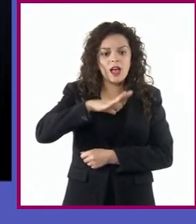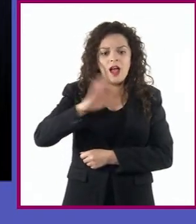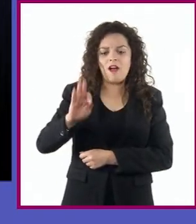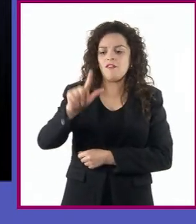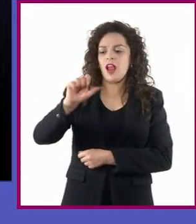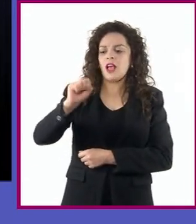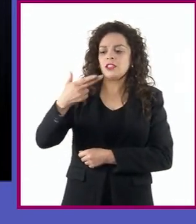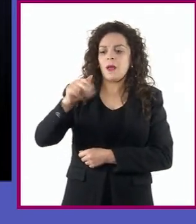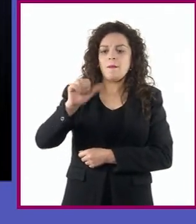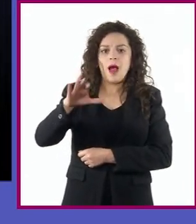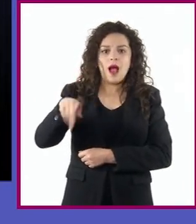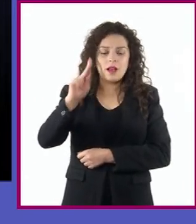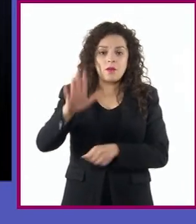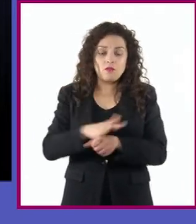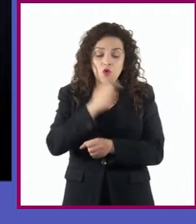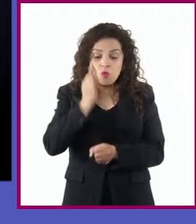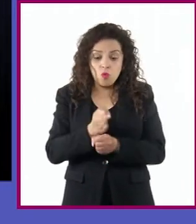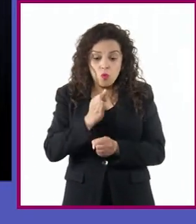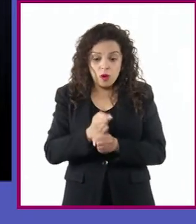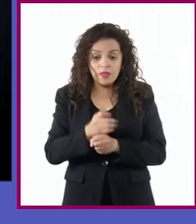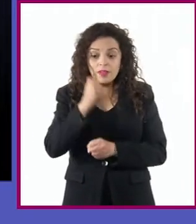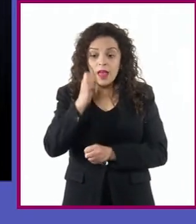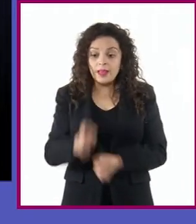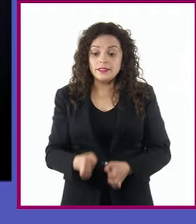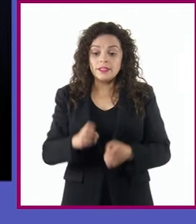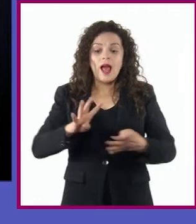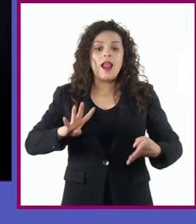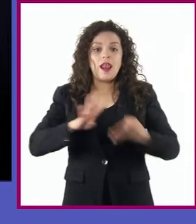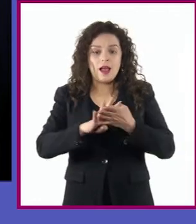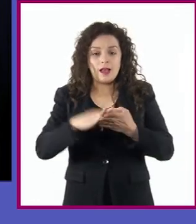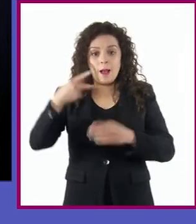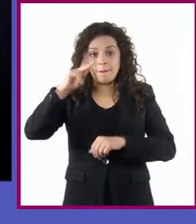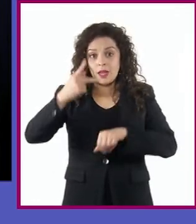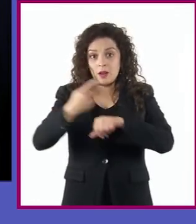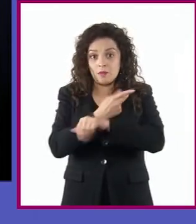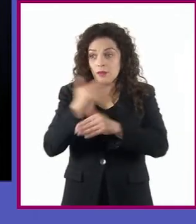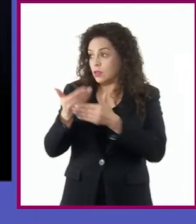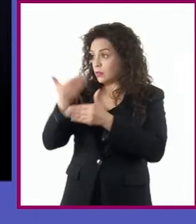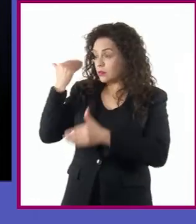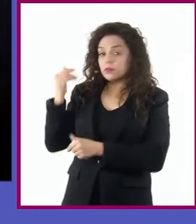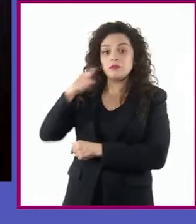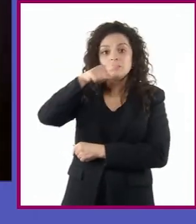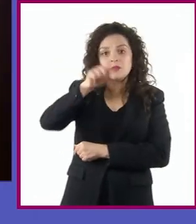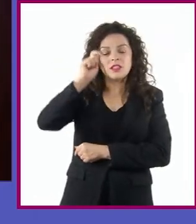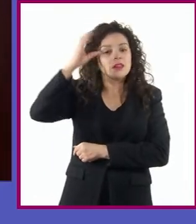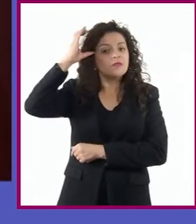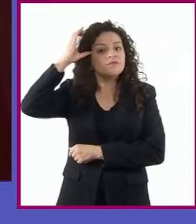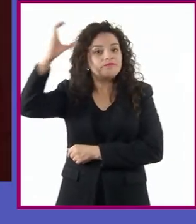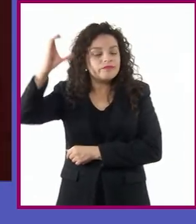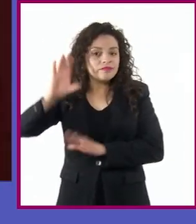al haber un tiempo presente, la cárcel, y un momento pasado, el crimen.